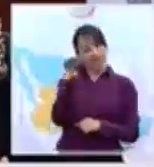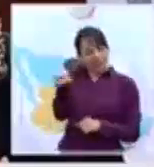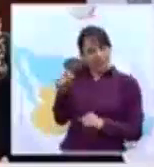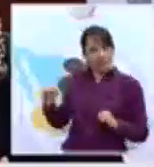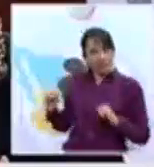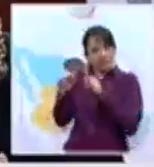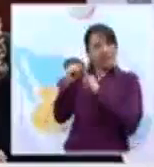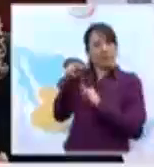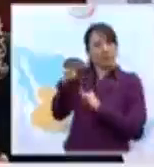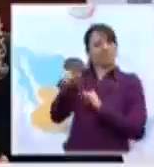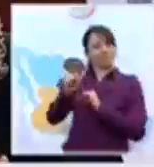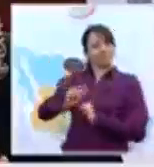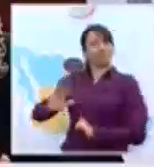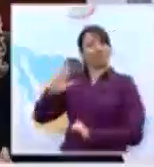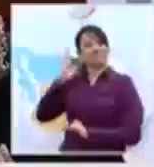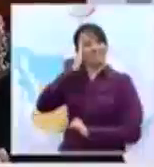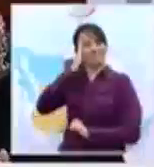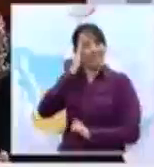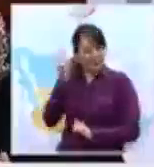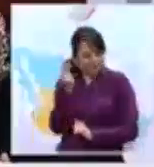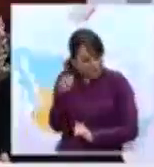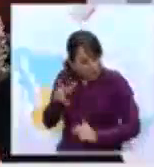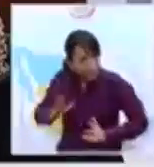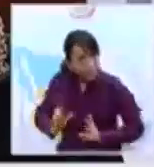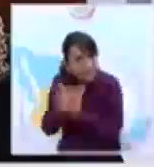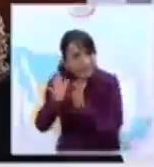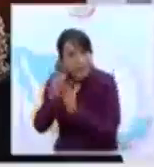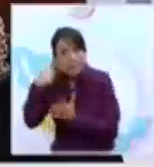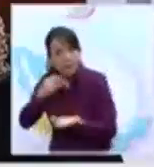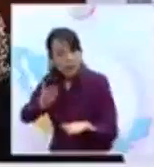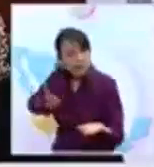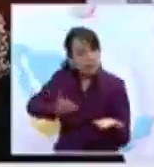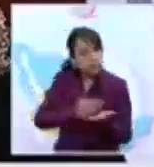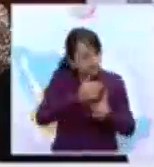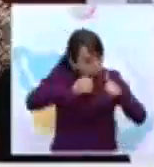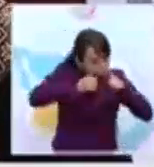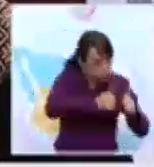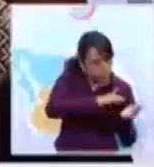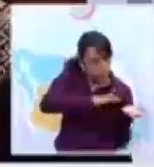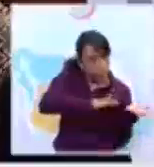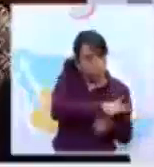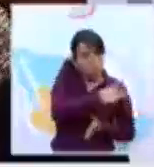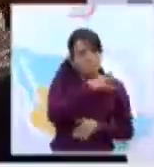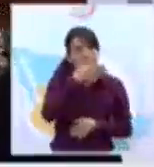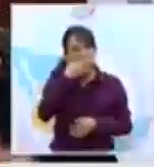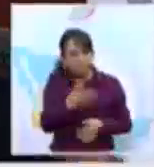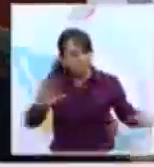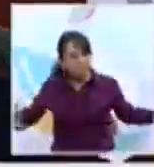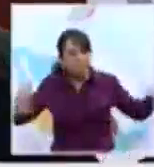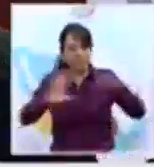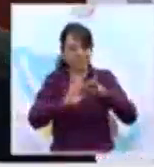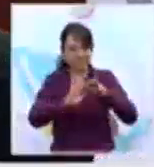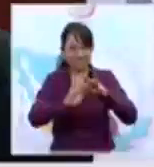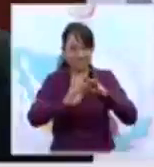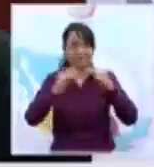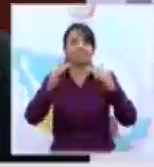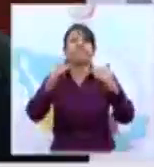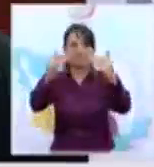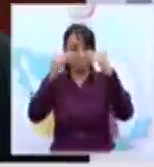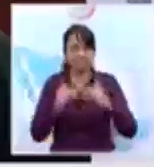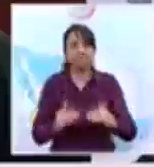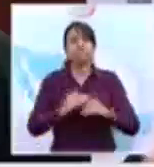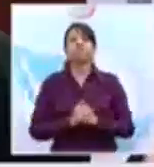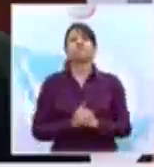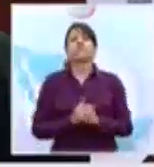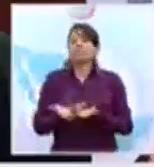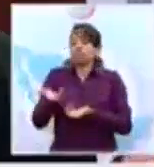pertinentes y adecuados a la población objetivo. ¿Sí? Siguiente número, lo de la